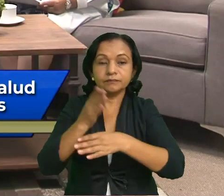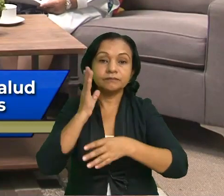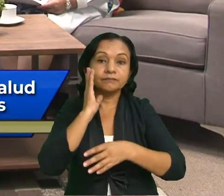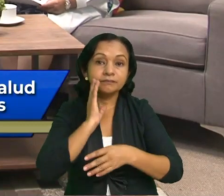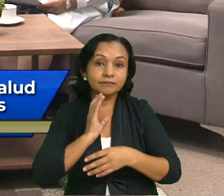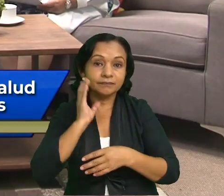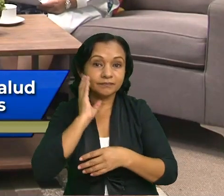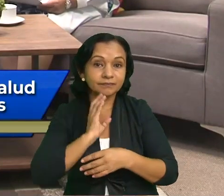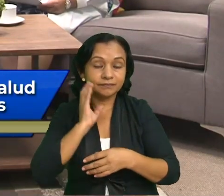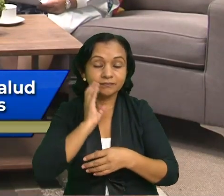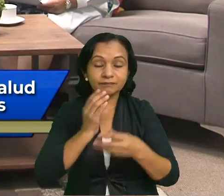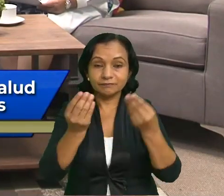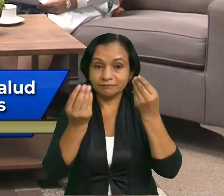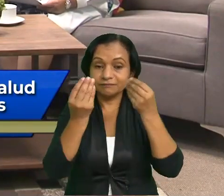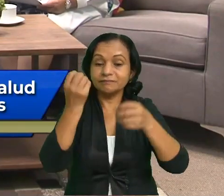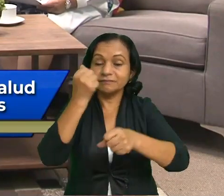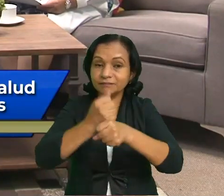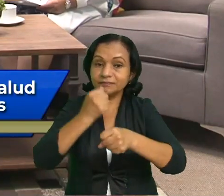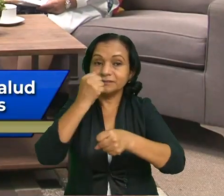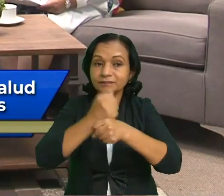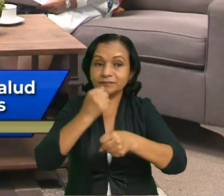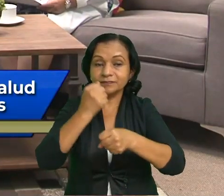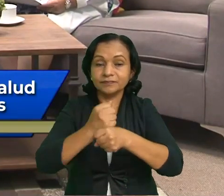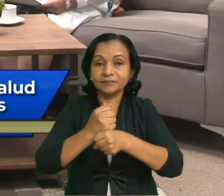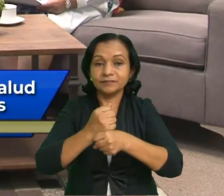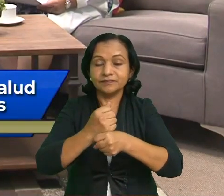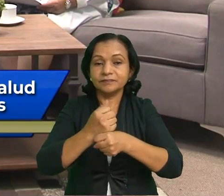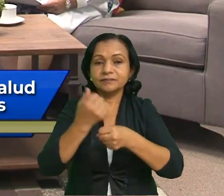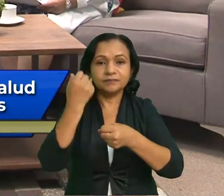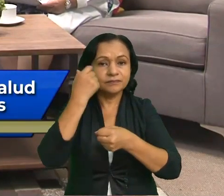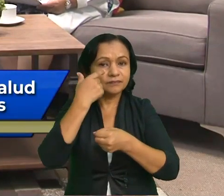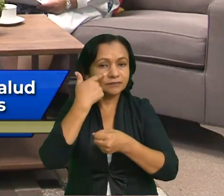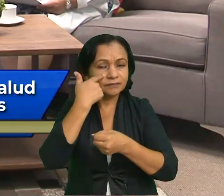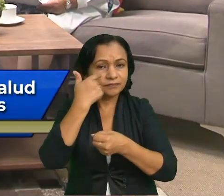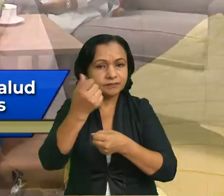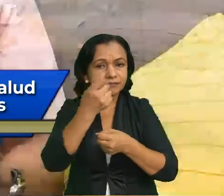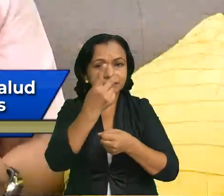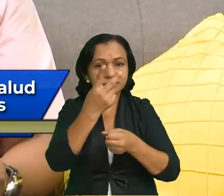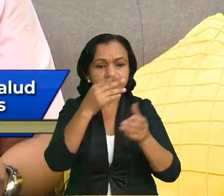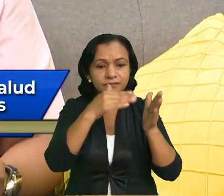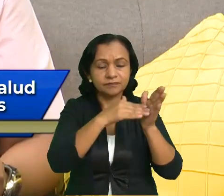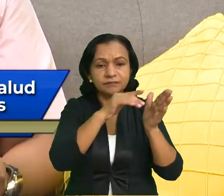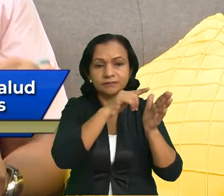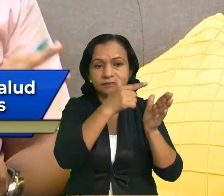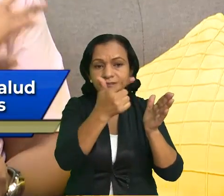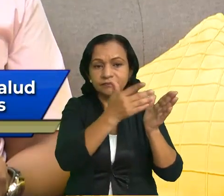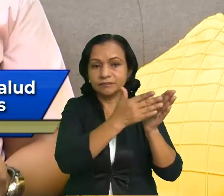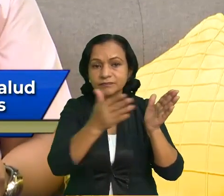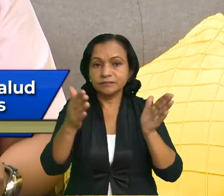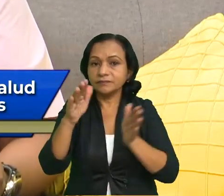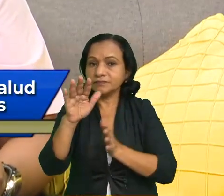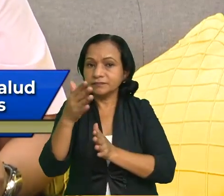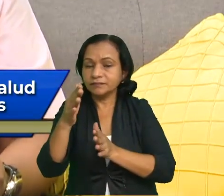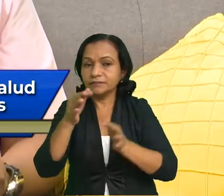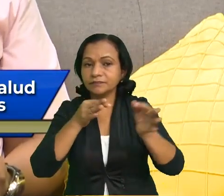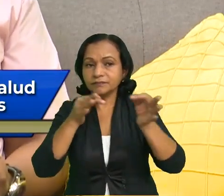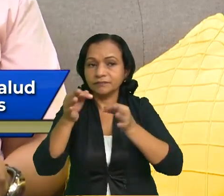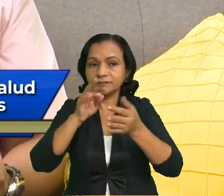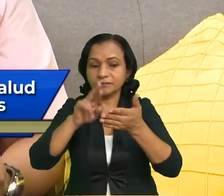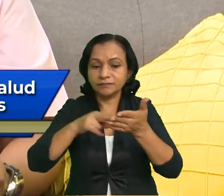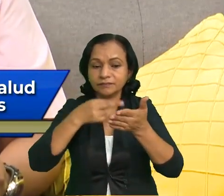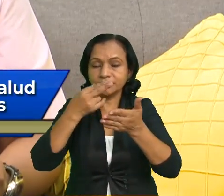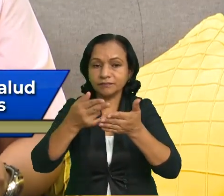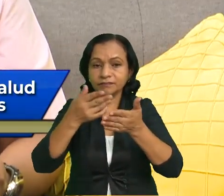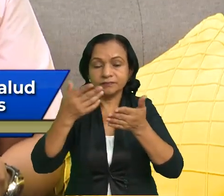experiencia y de mucho trabajo también y conocer un poquito desde el 2007 hasta la fecha en ese sentido más o menos si pudiera regalarnos algunas